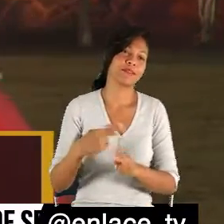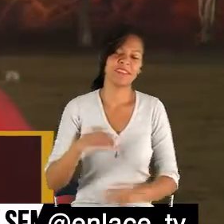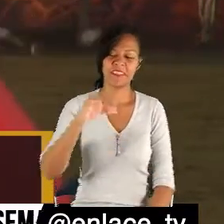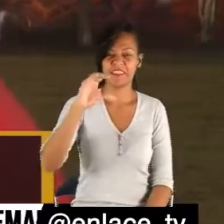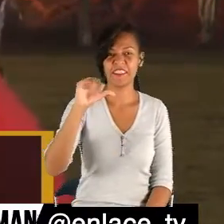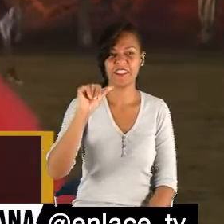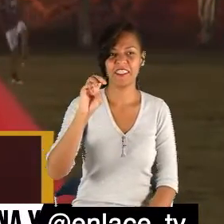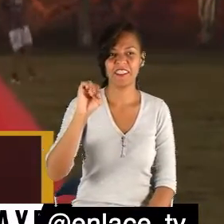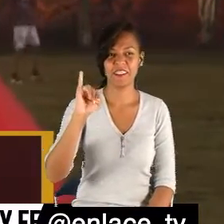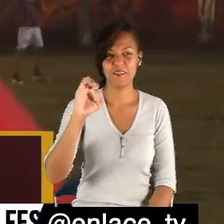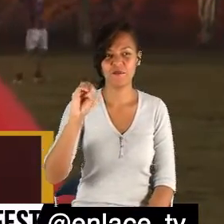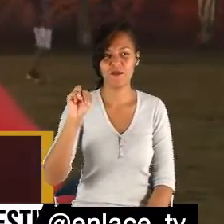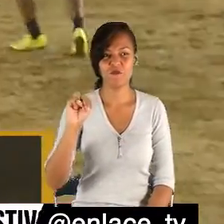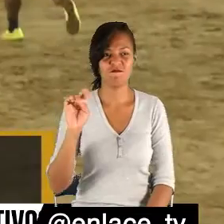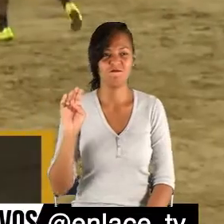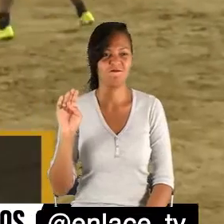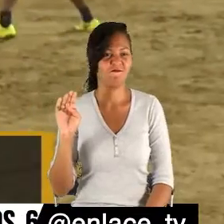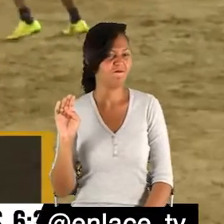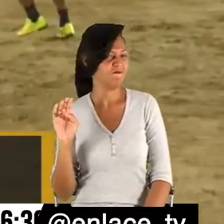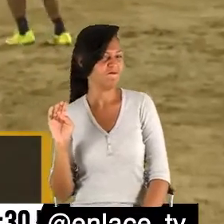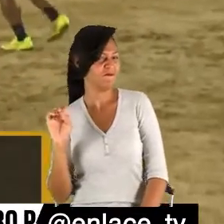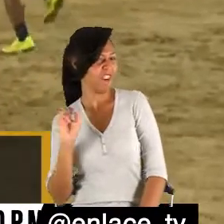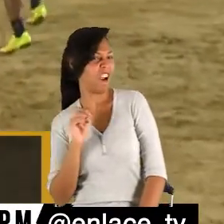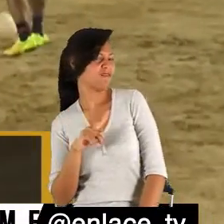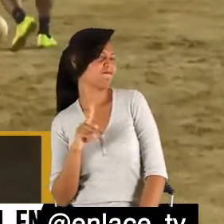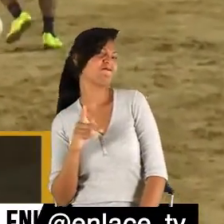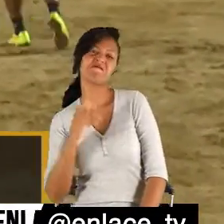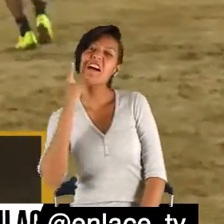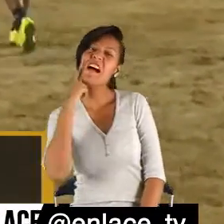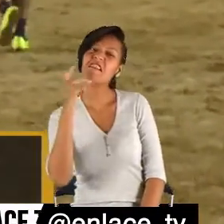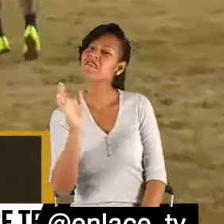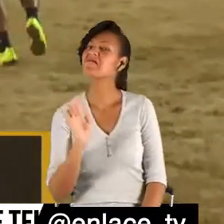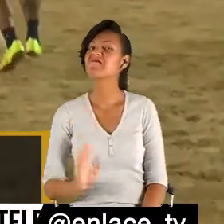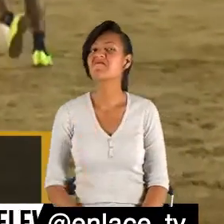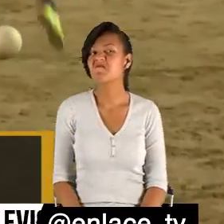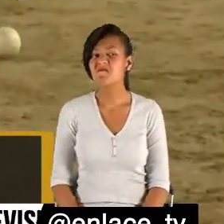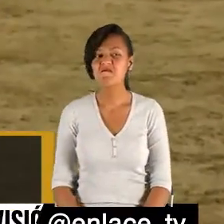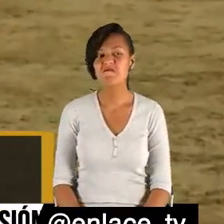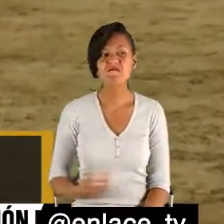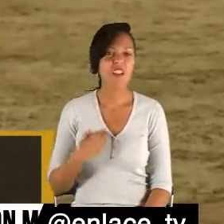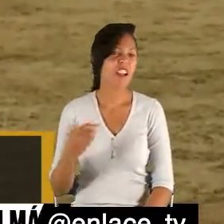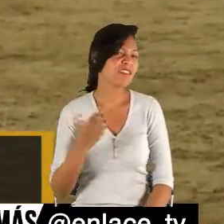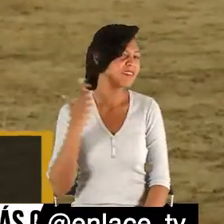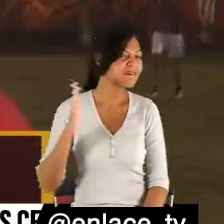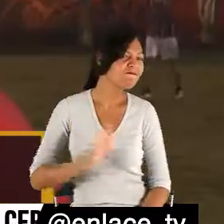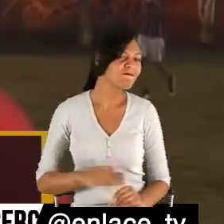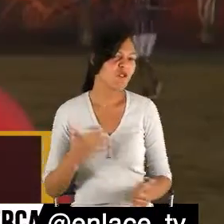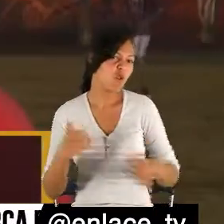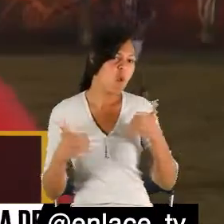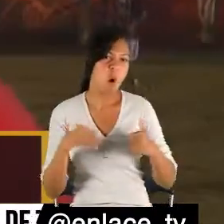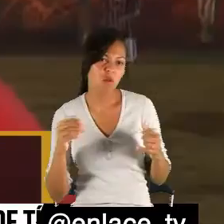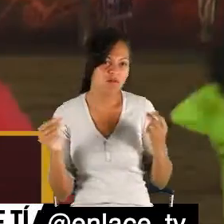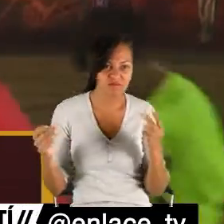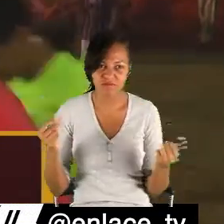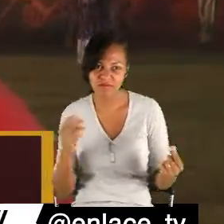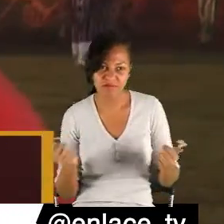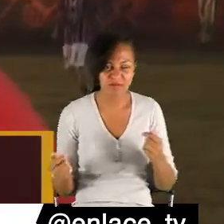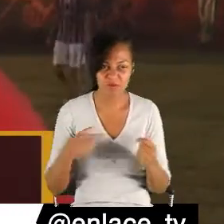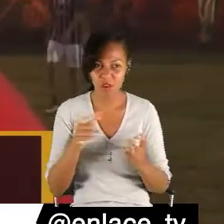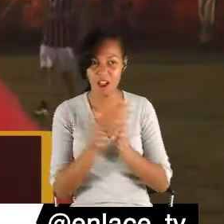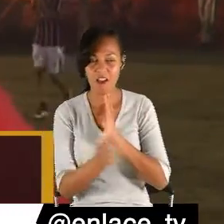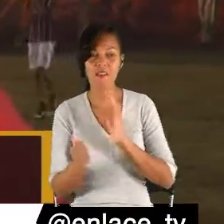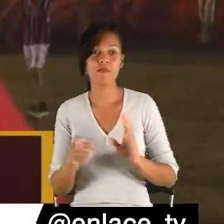me gustó fue algo chévere porque era lo que uno hacía en la cancha lo corría la velocidad que uno tenía